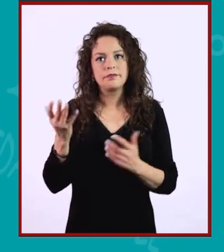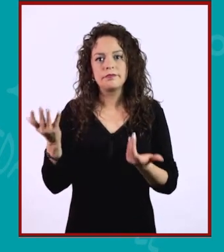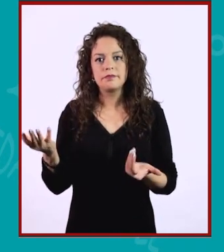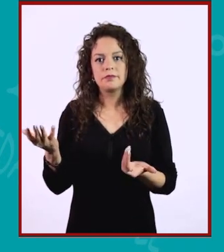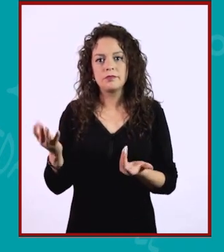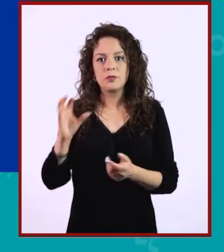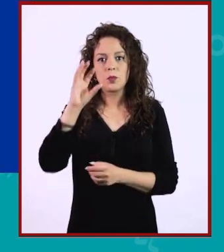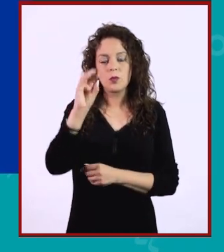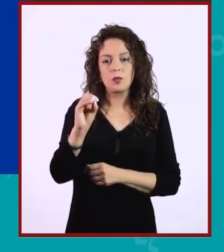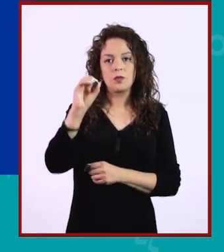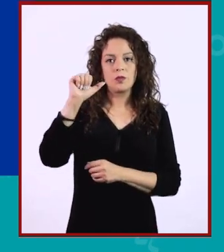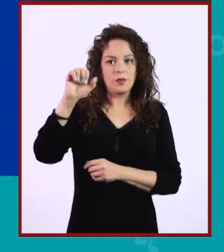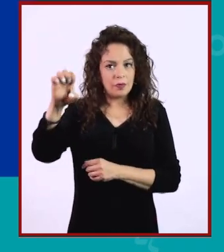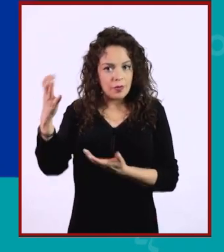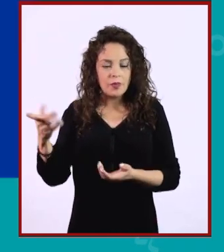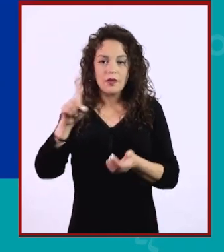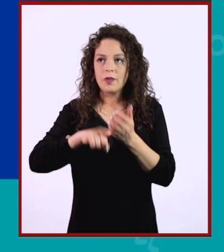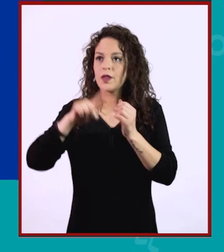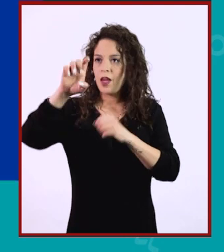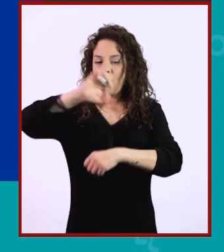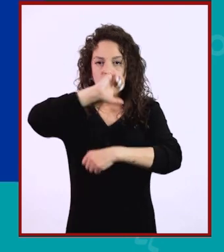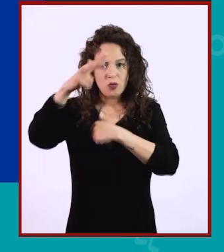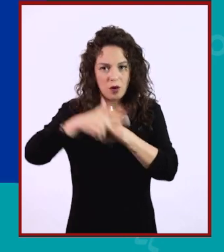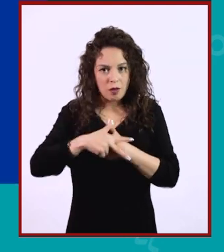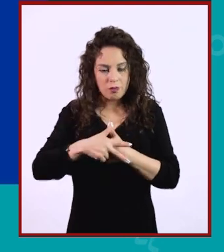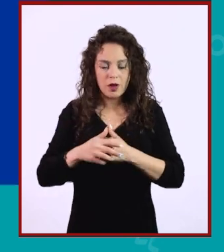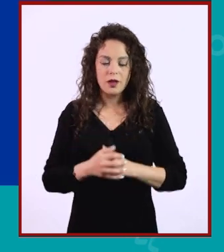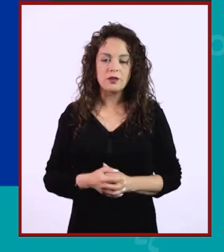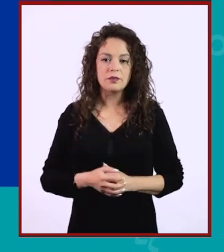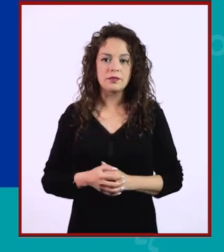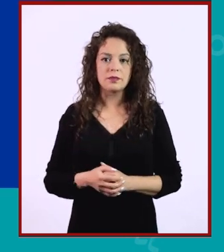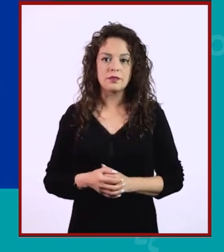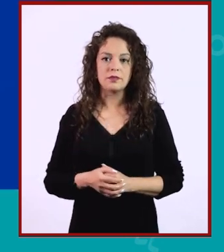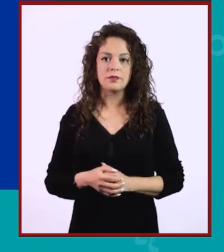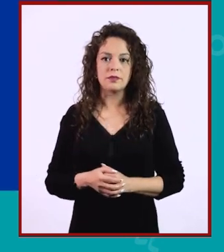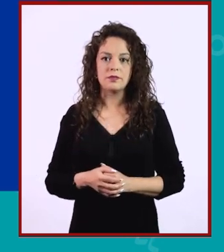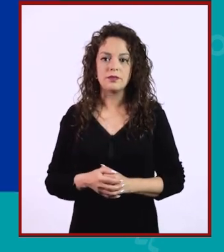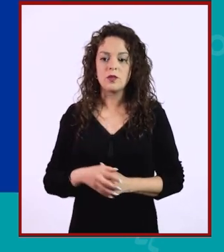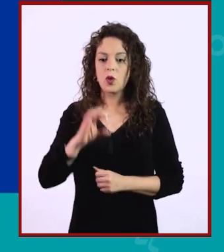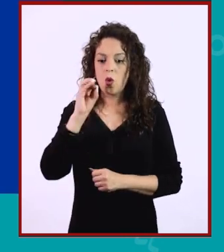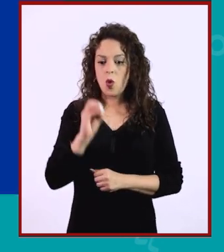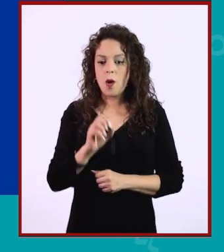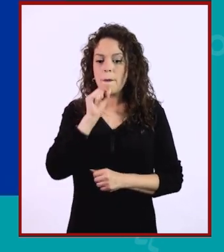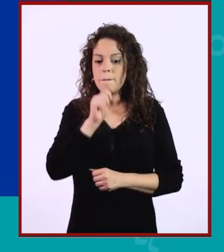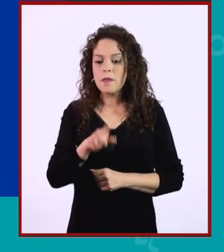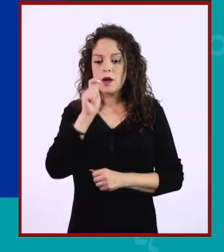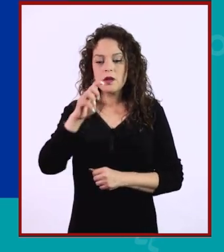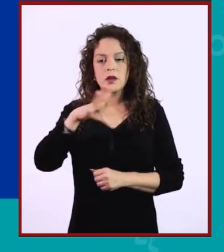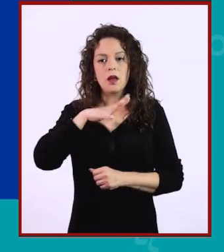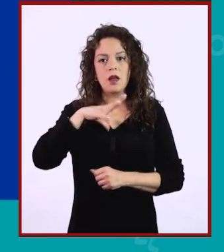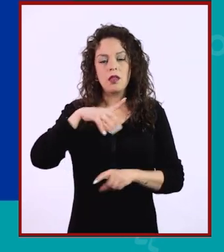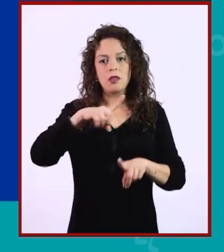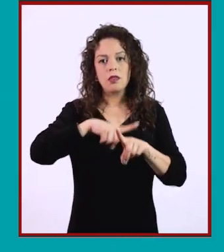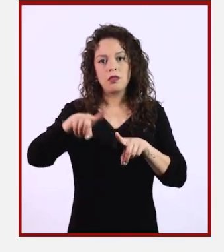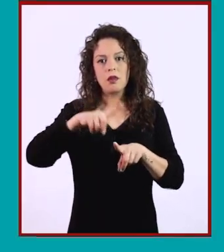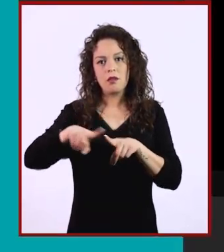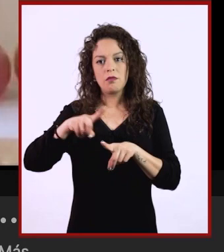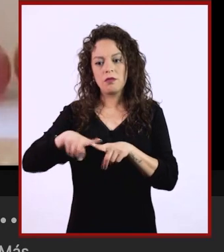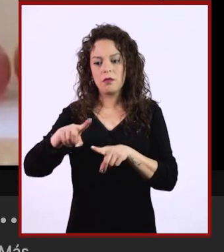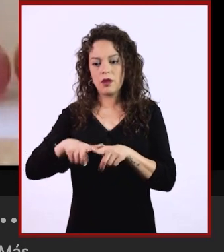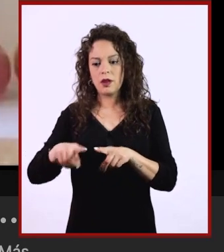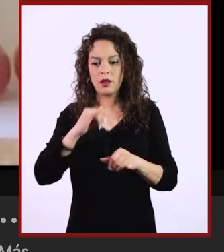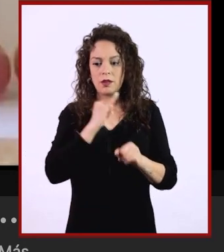Estados Americanos o la Unión Europea. Eh, Podemos tener como estas plataformas, ¿no?, que han